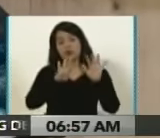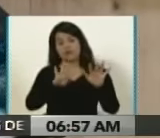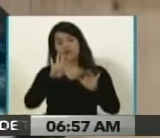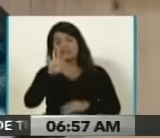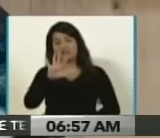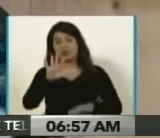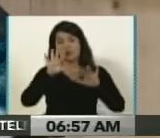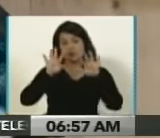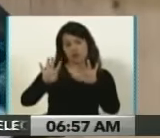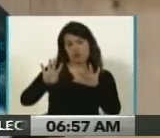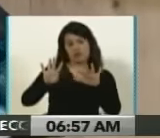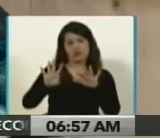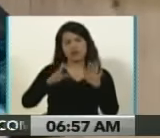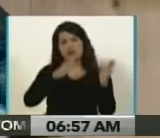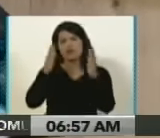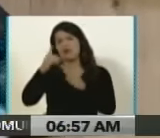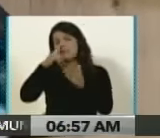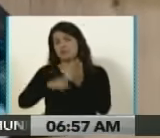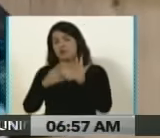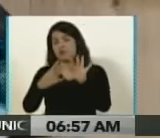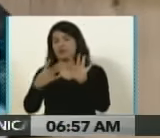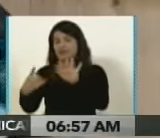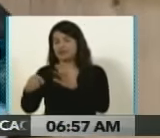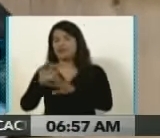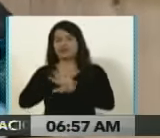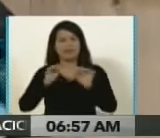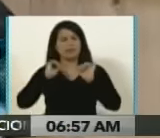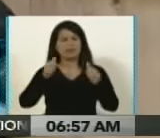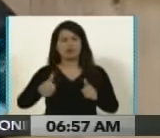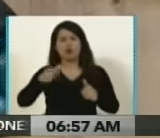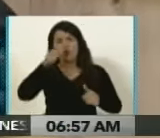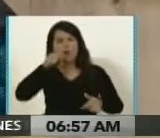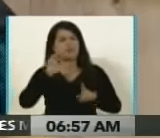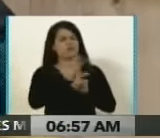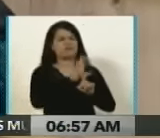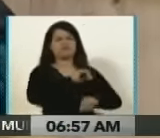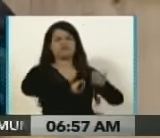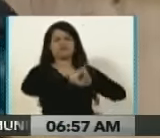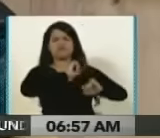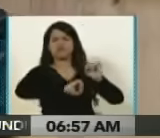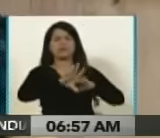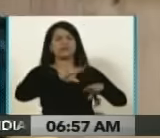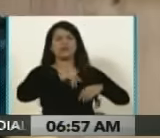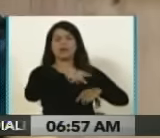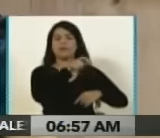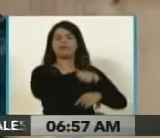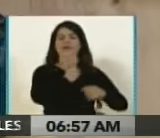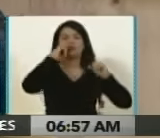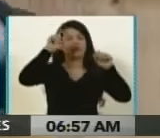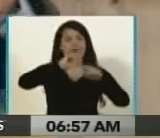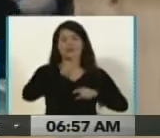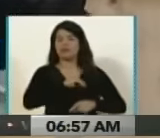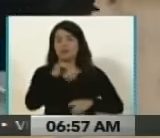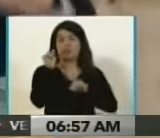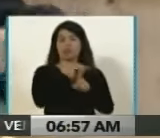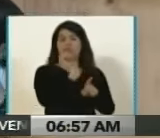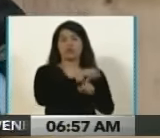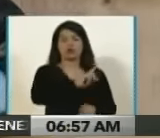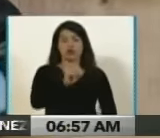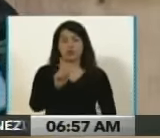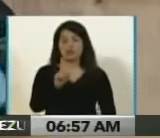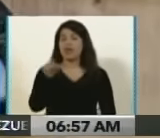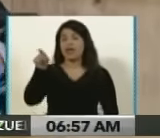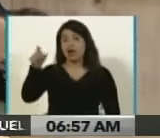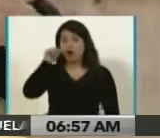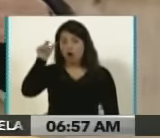a reprimir abiertamente la protesta popular, porque Betancourt tiene la misión de